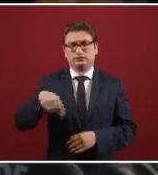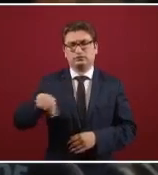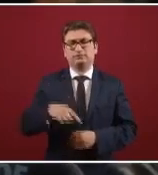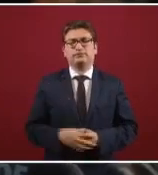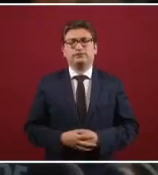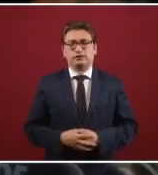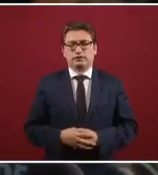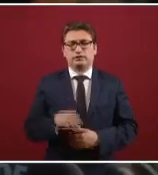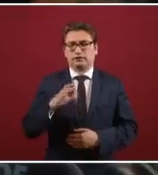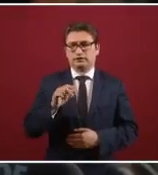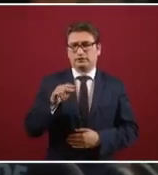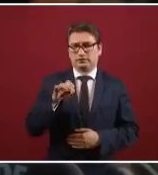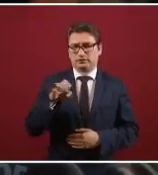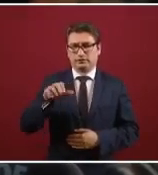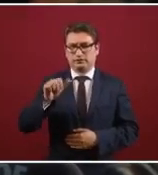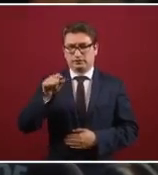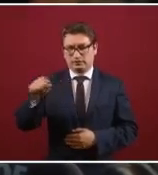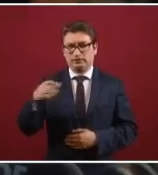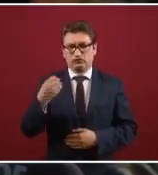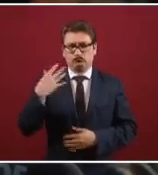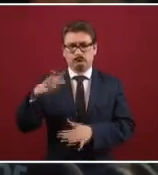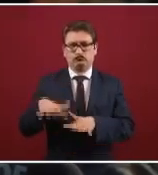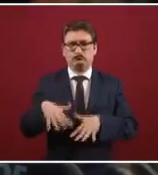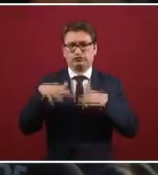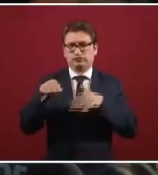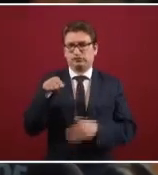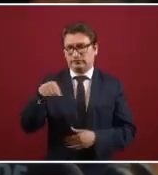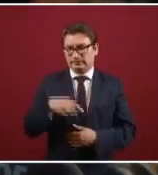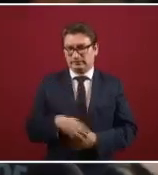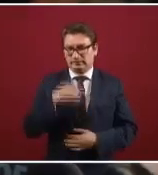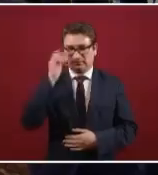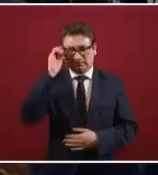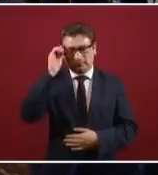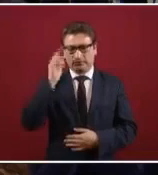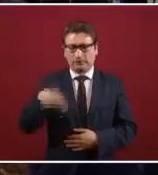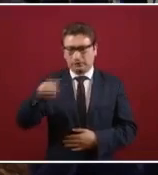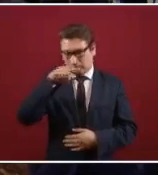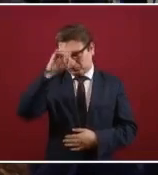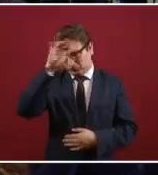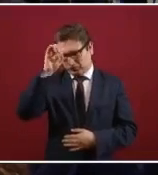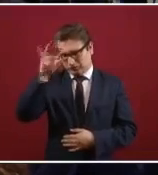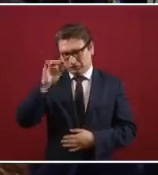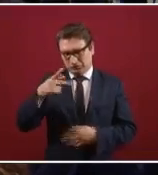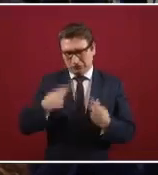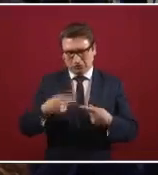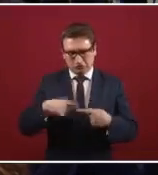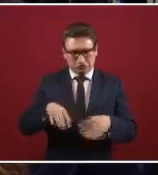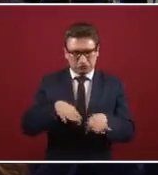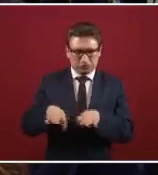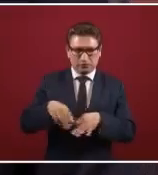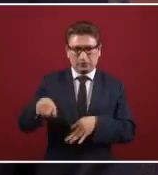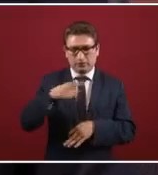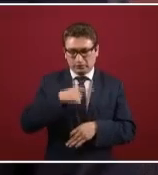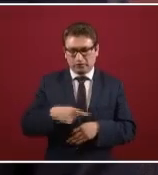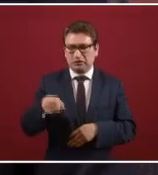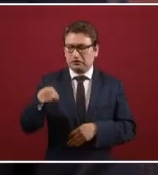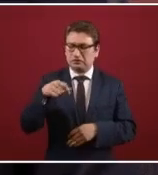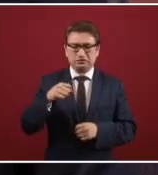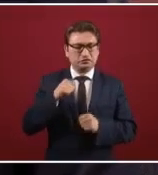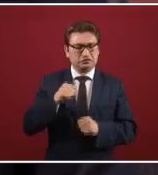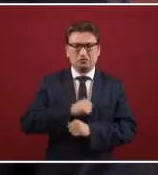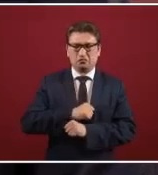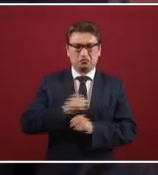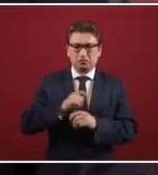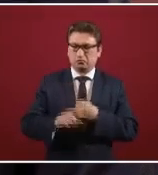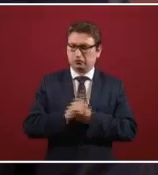en cananea un foro que se está realizando con los mineros y pues está a punto de detonar una bomba en cananea